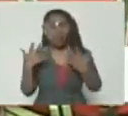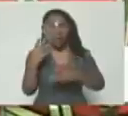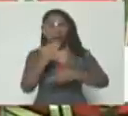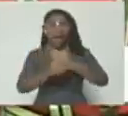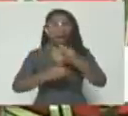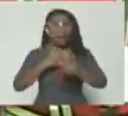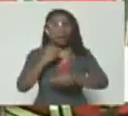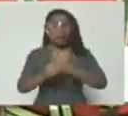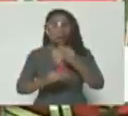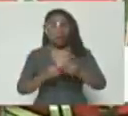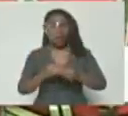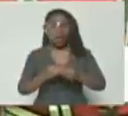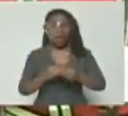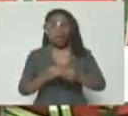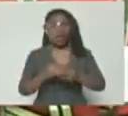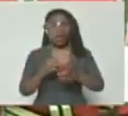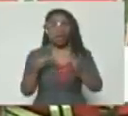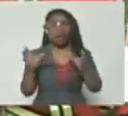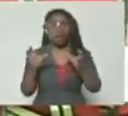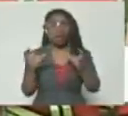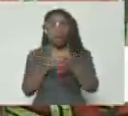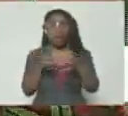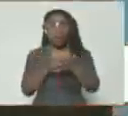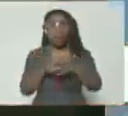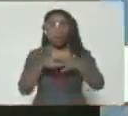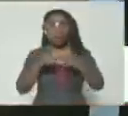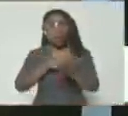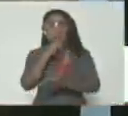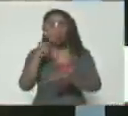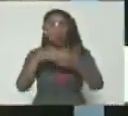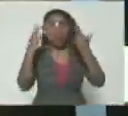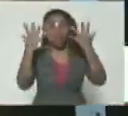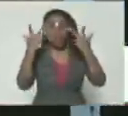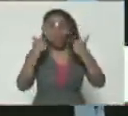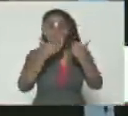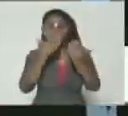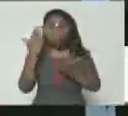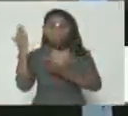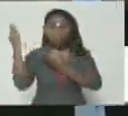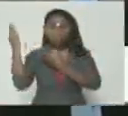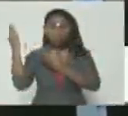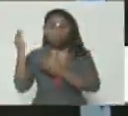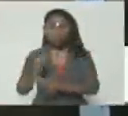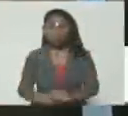comprende el rebaño nacional de bovinos. Adelante, presidente.